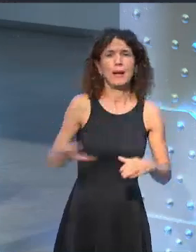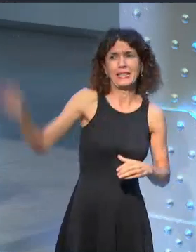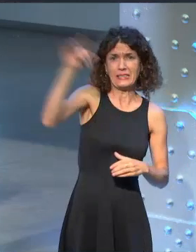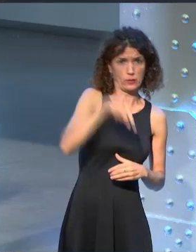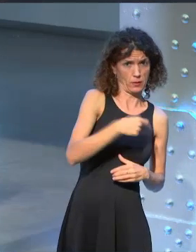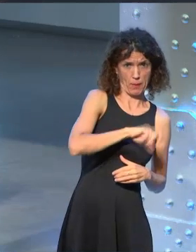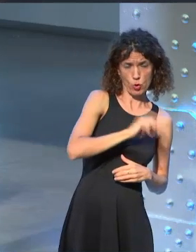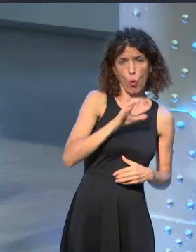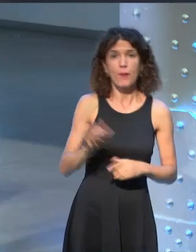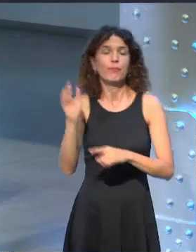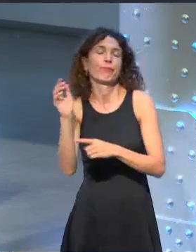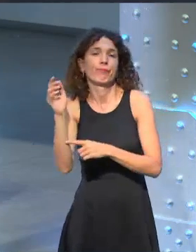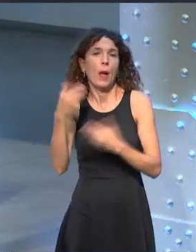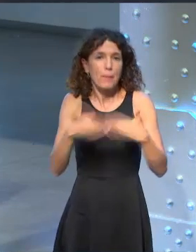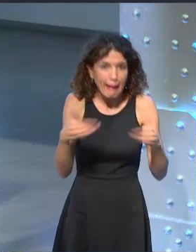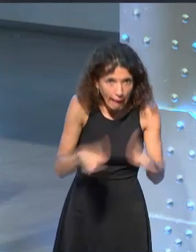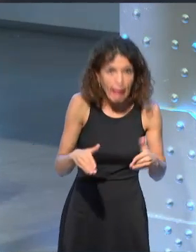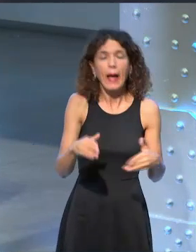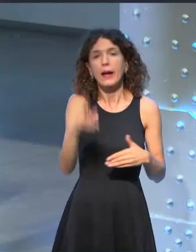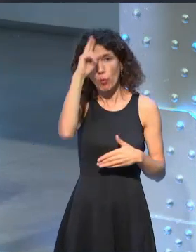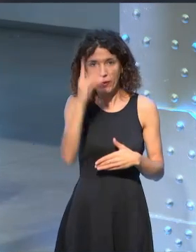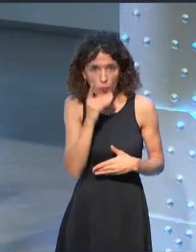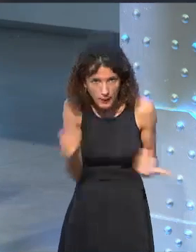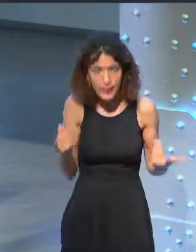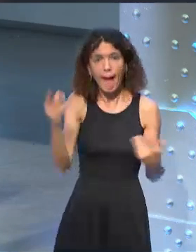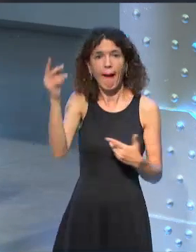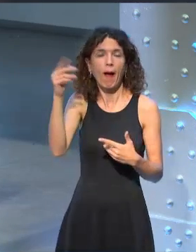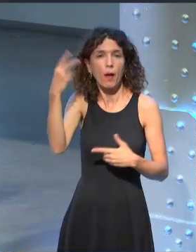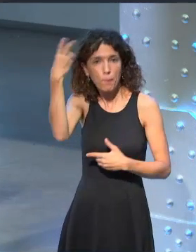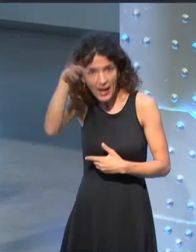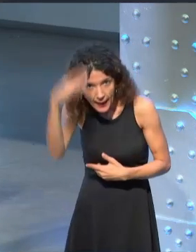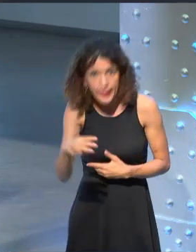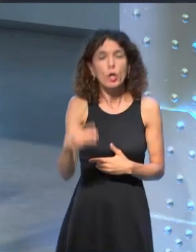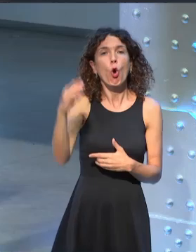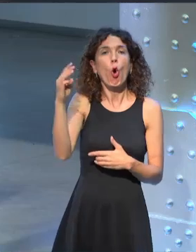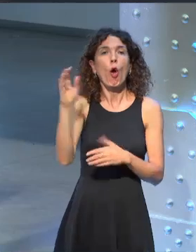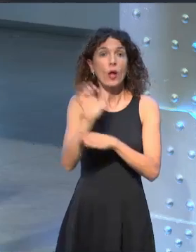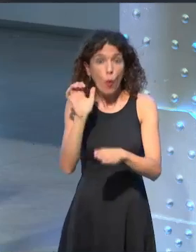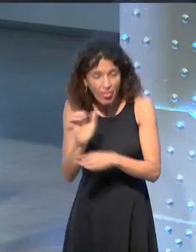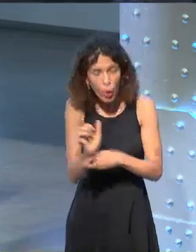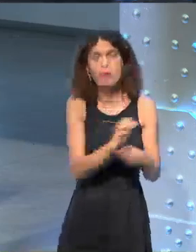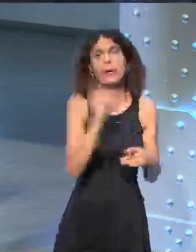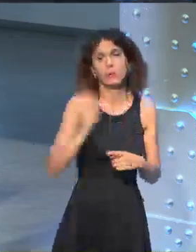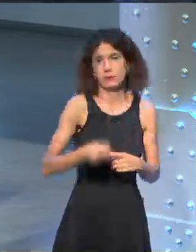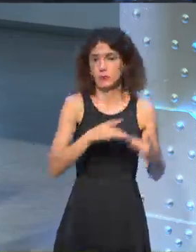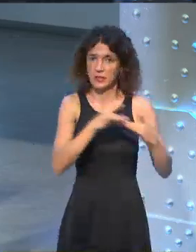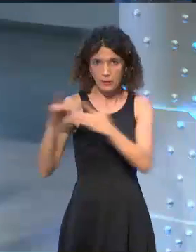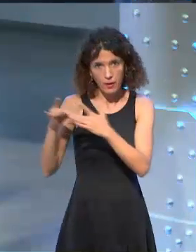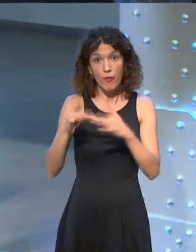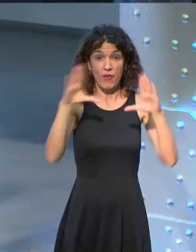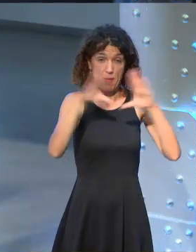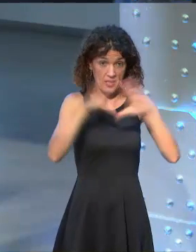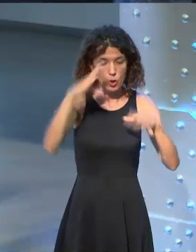solo en España, también en Ecuador, en Panamá, en República Dominicana, en México. Experta en liderazgo femenino y comunicación de